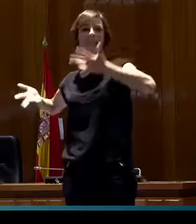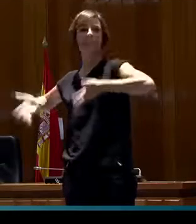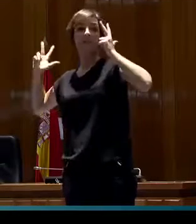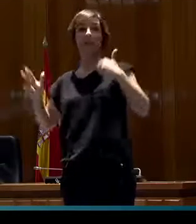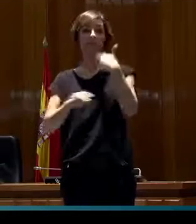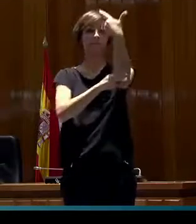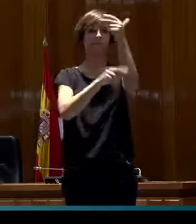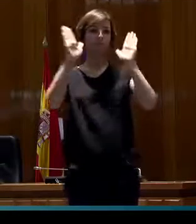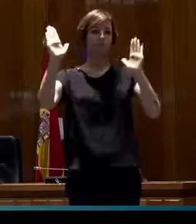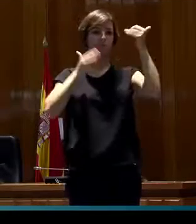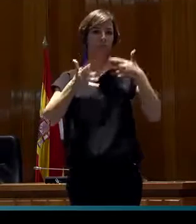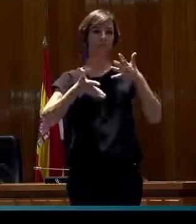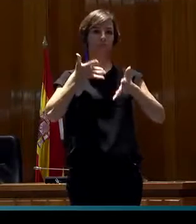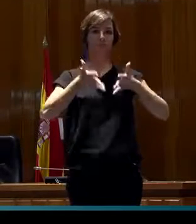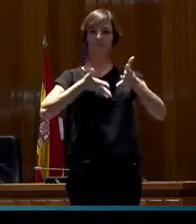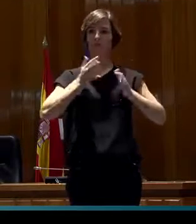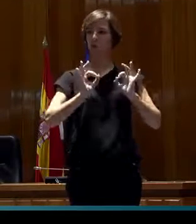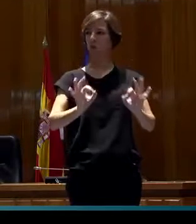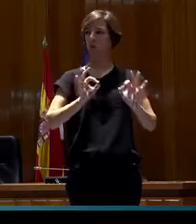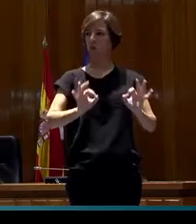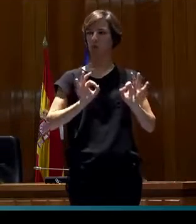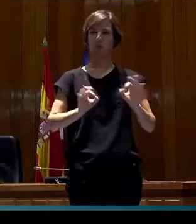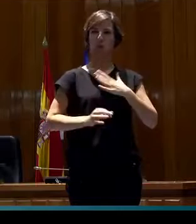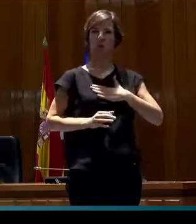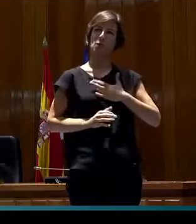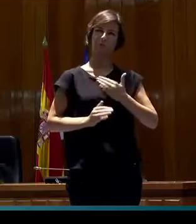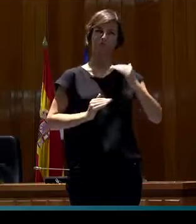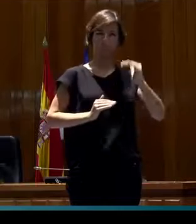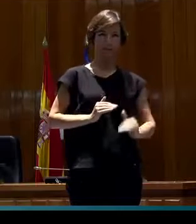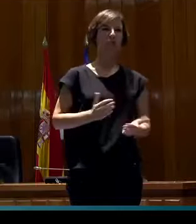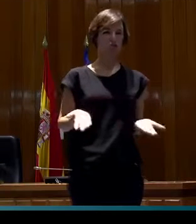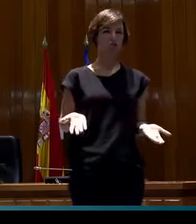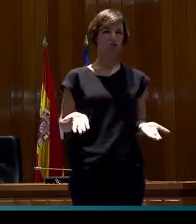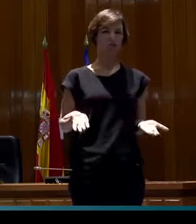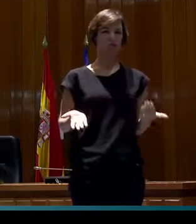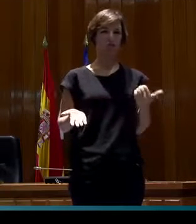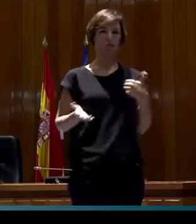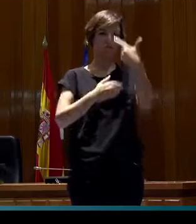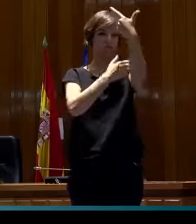comodidad de movimientos, de expansión, que cuando estoy restringido a un marco